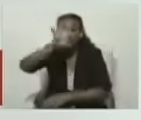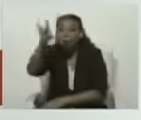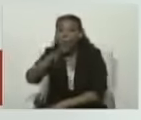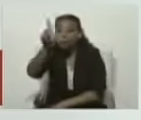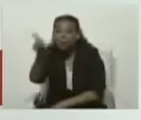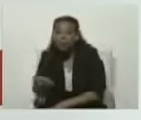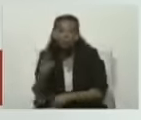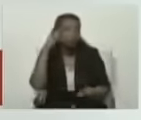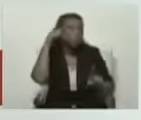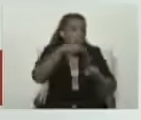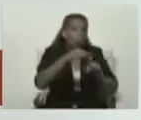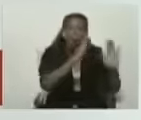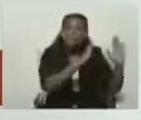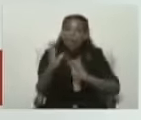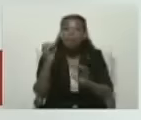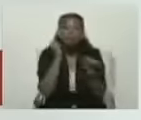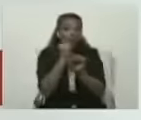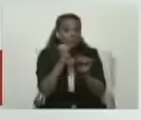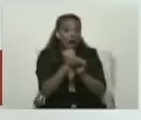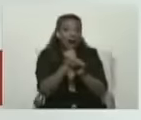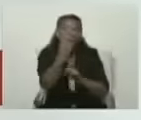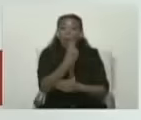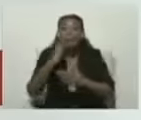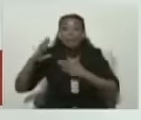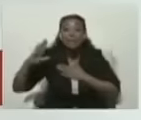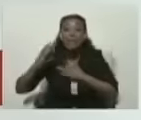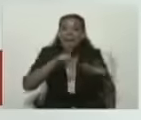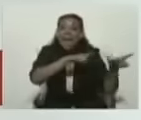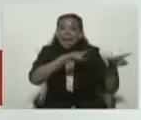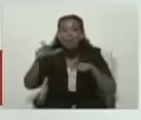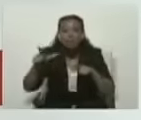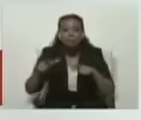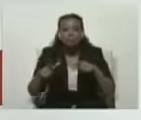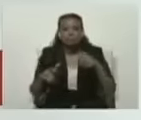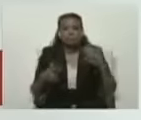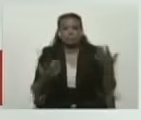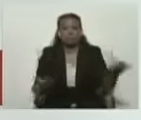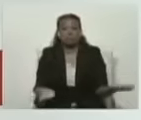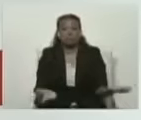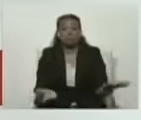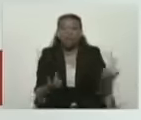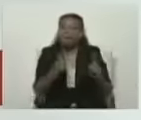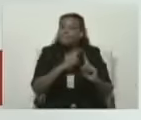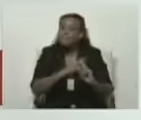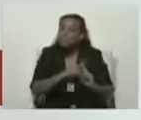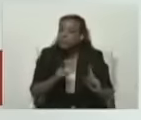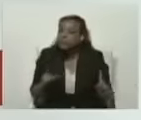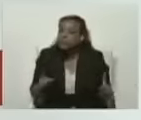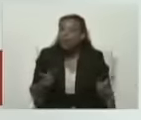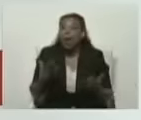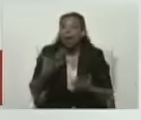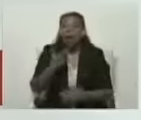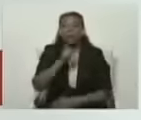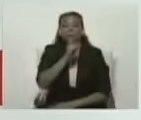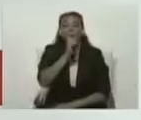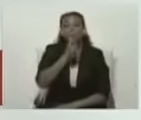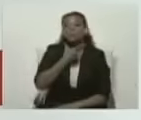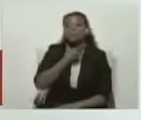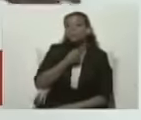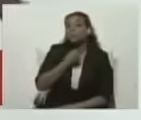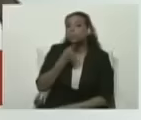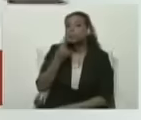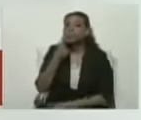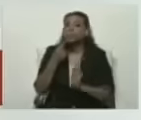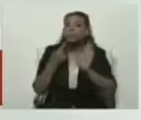Porque todo eso está en sus planes y ya están comprometidos con eso. Pero prefieren